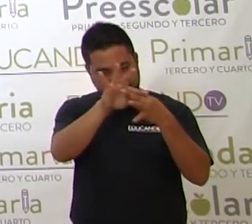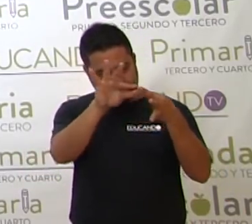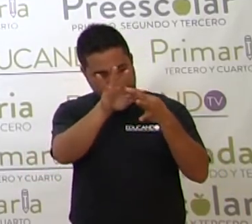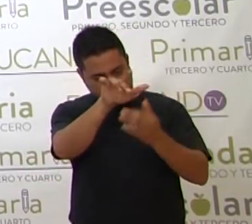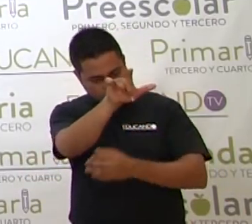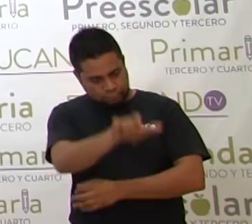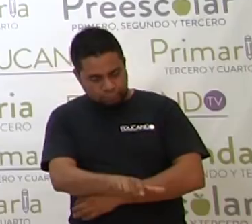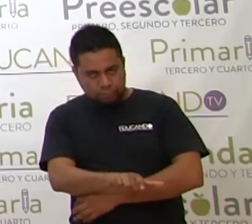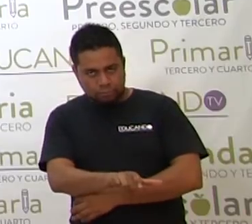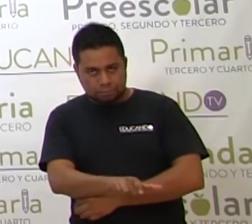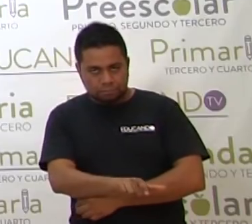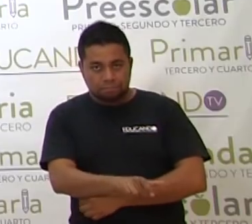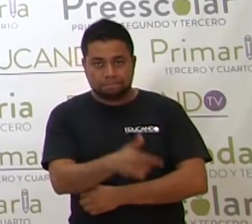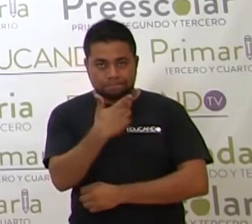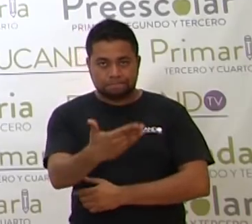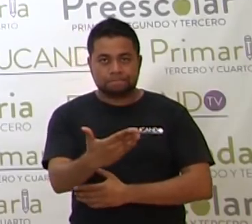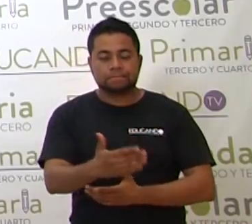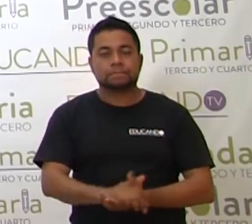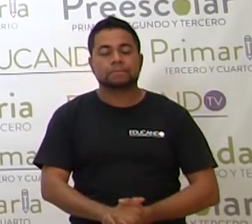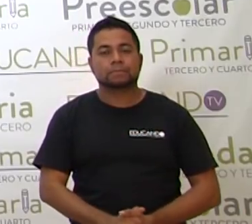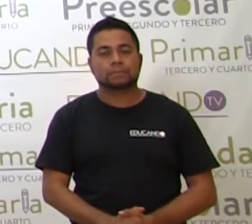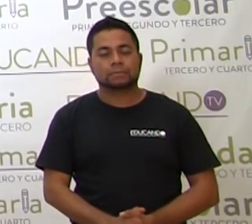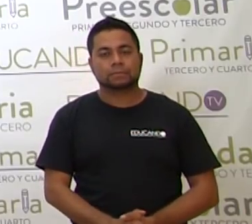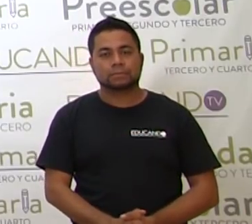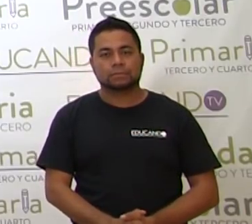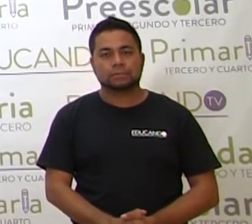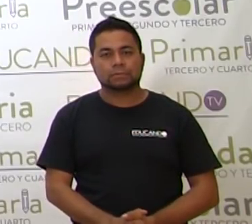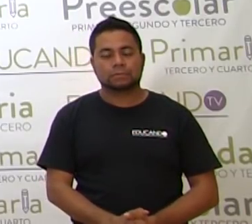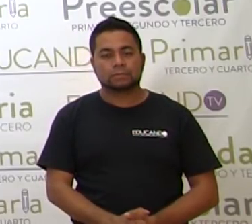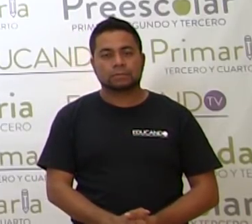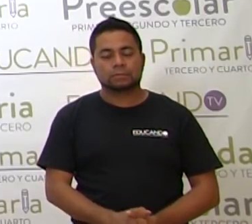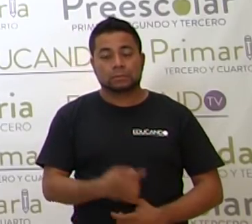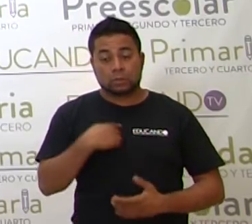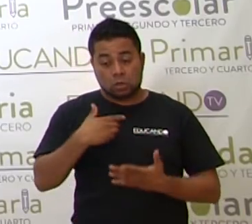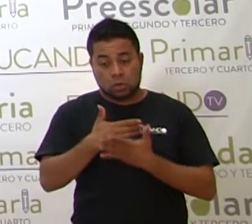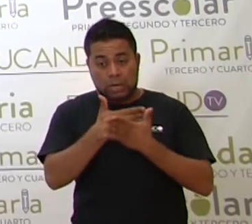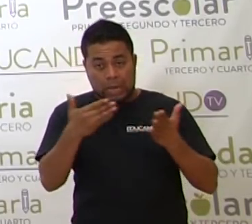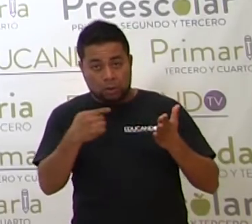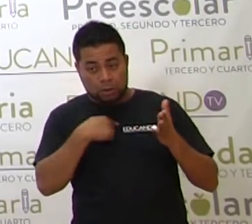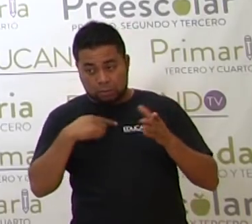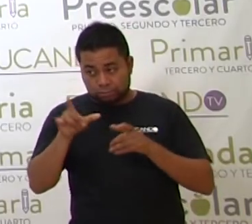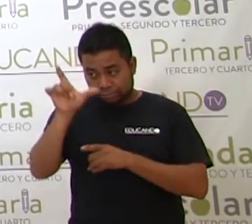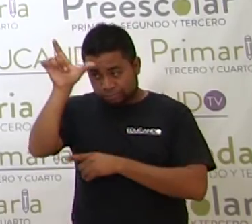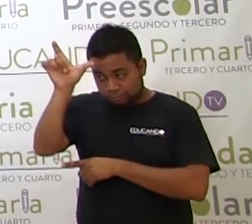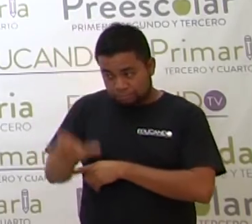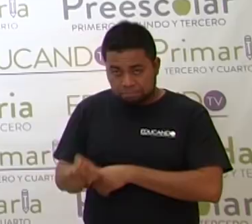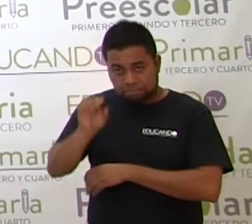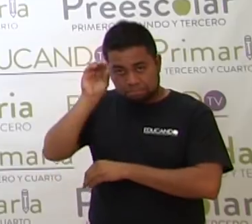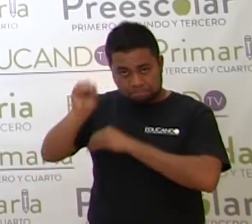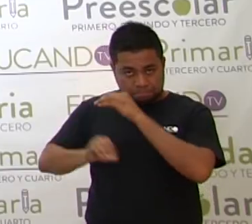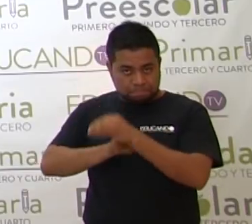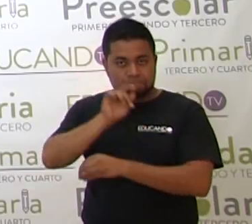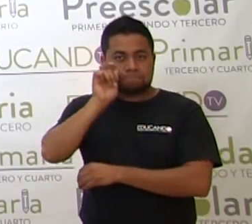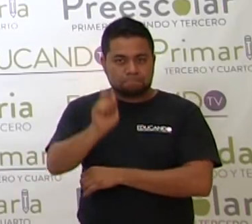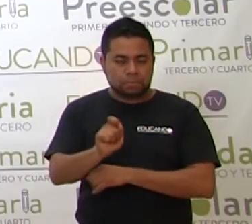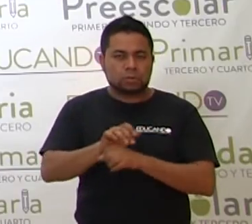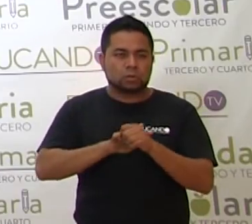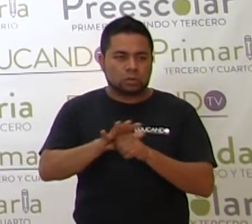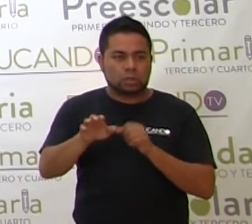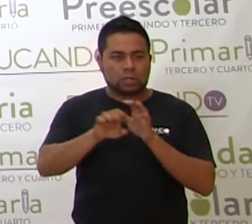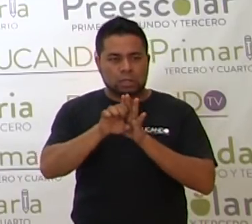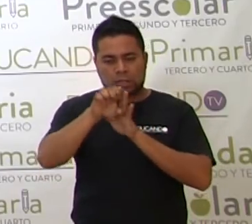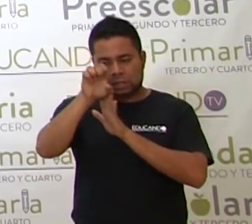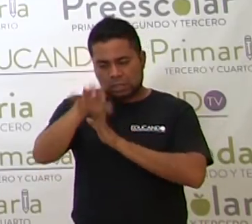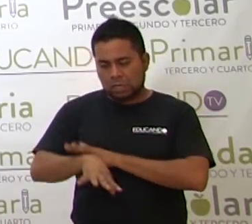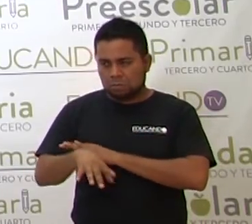¿Correcto? Y voy a poner de este lado un ejemplo, el